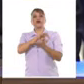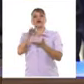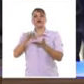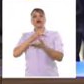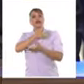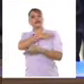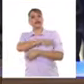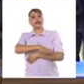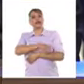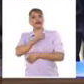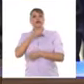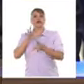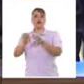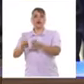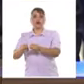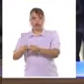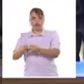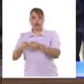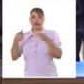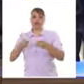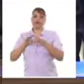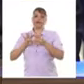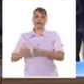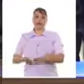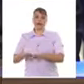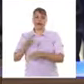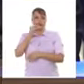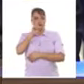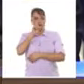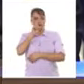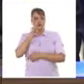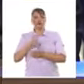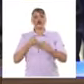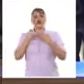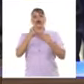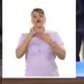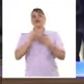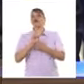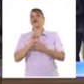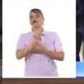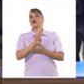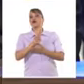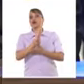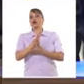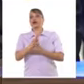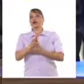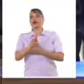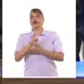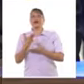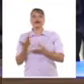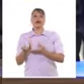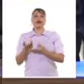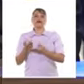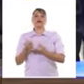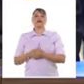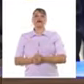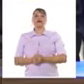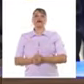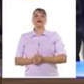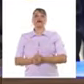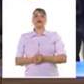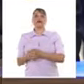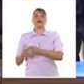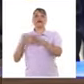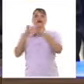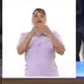palestinos ocupados. Apoyar el envío urgente a la franja de Gaza de una misión